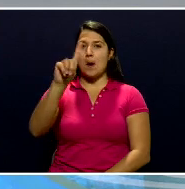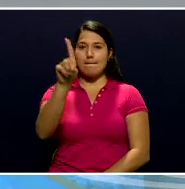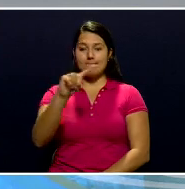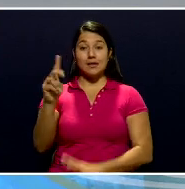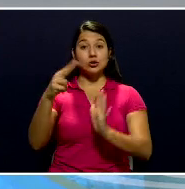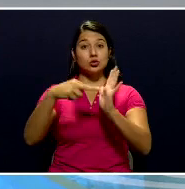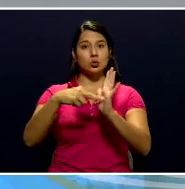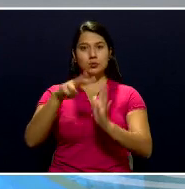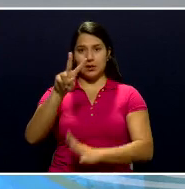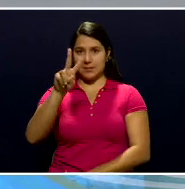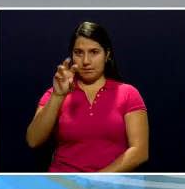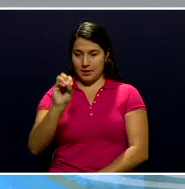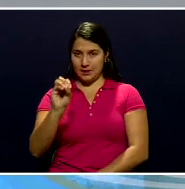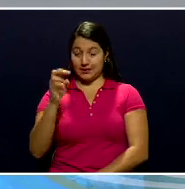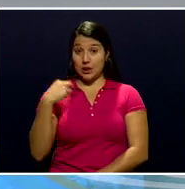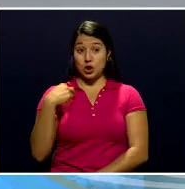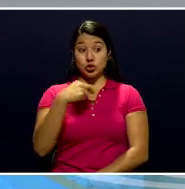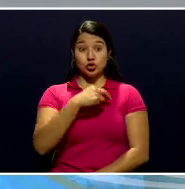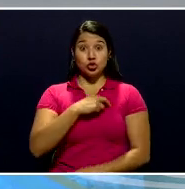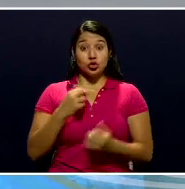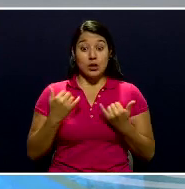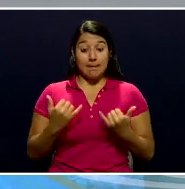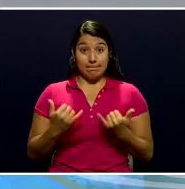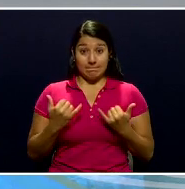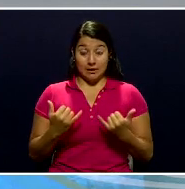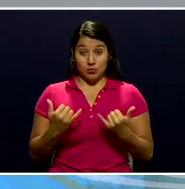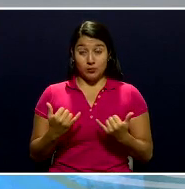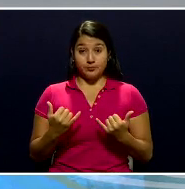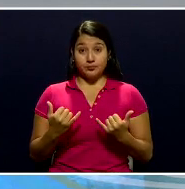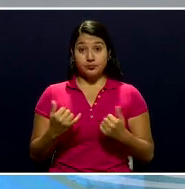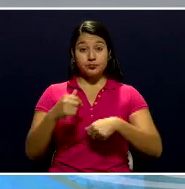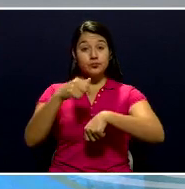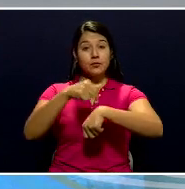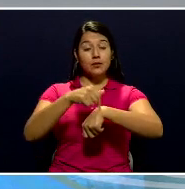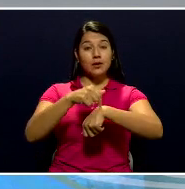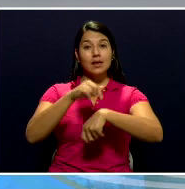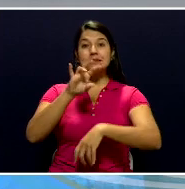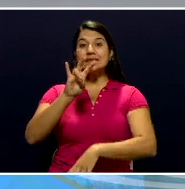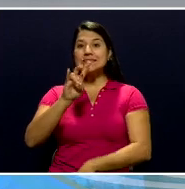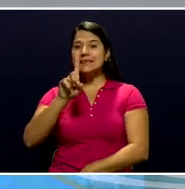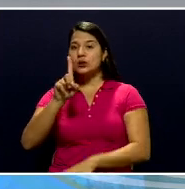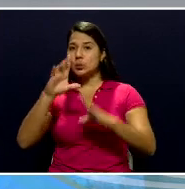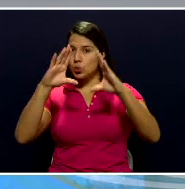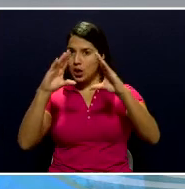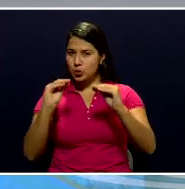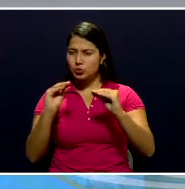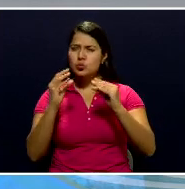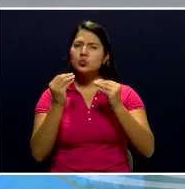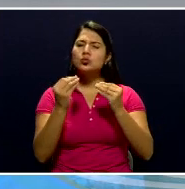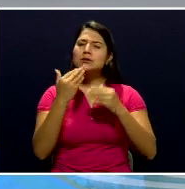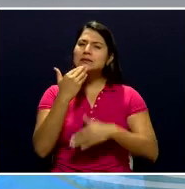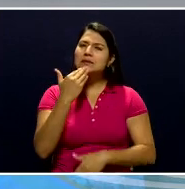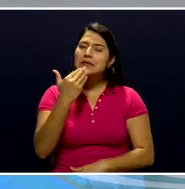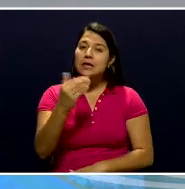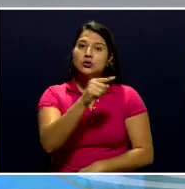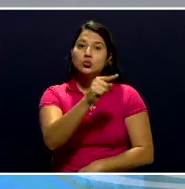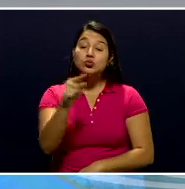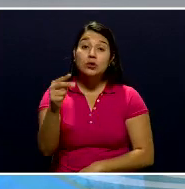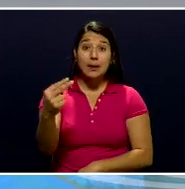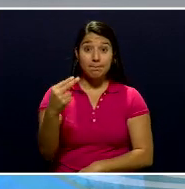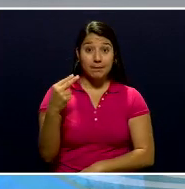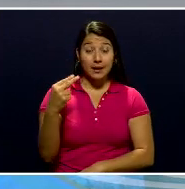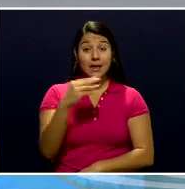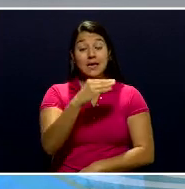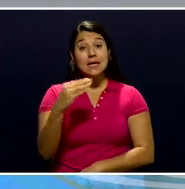del 2020. Estamos en vivo a las 7:01 de la noche. Les agradecemos que nos acompañen y